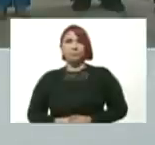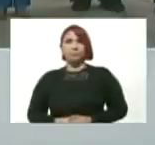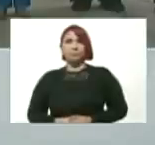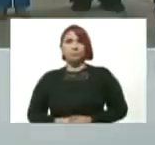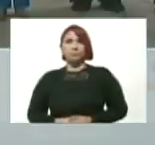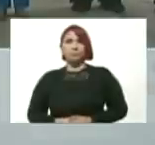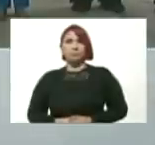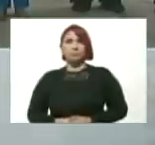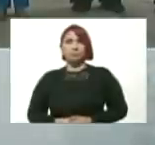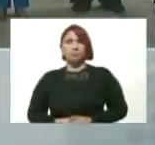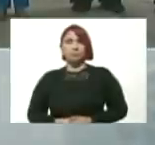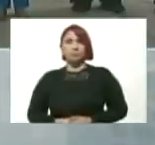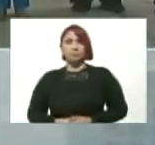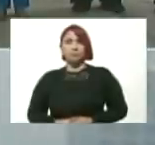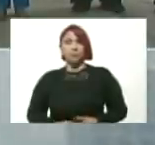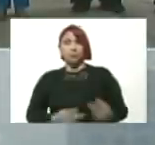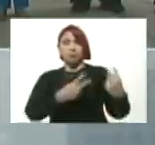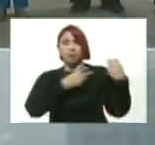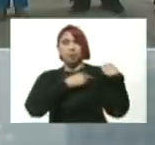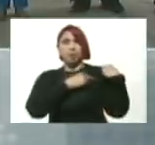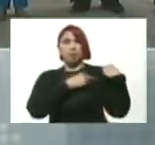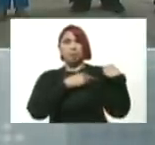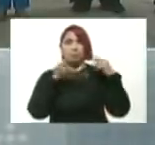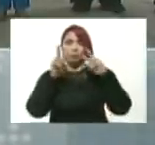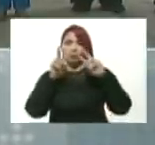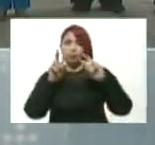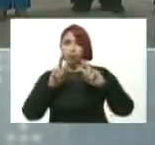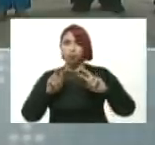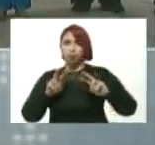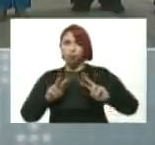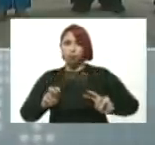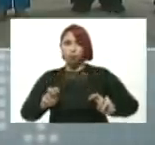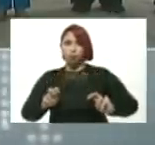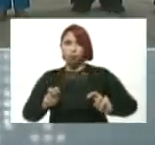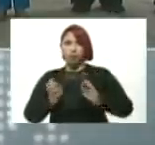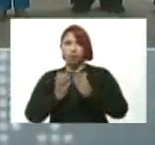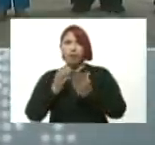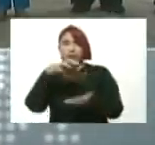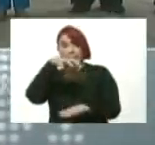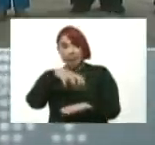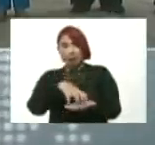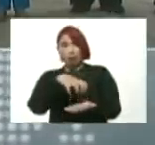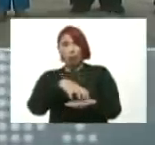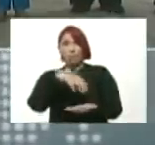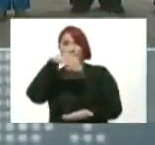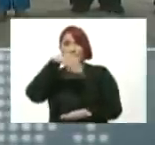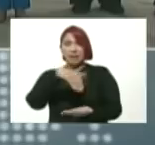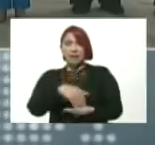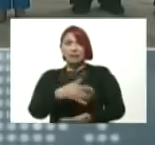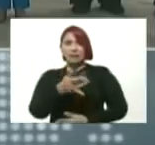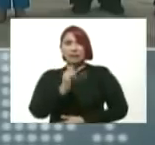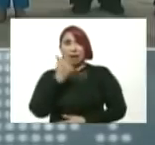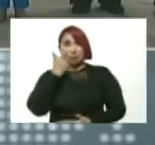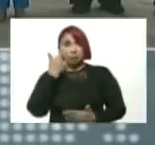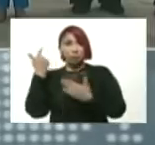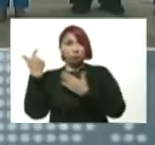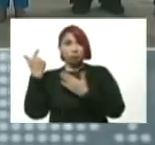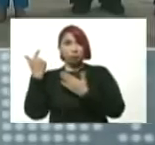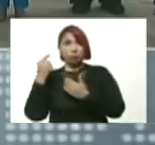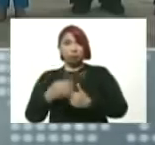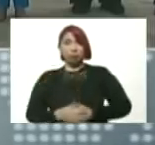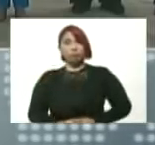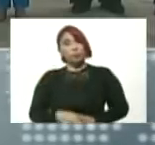director de epidemiología del estado miranda allá está miren hoy